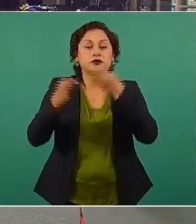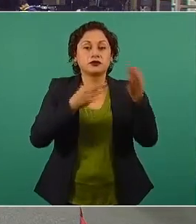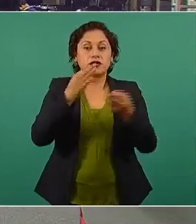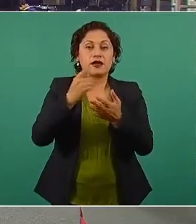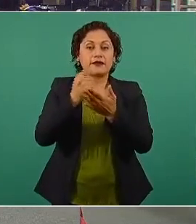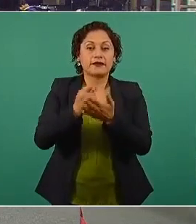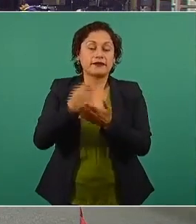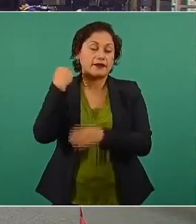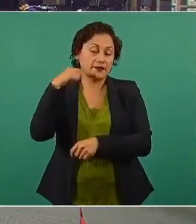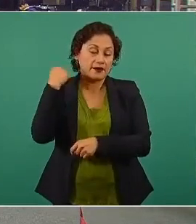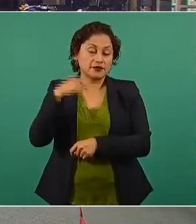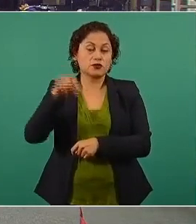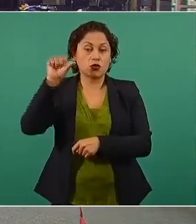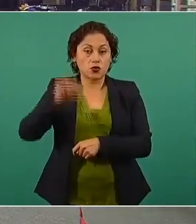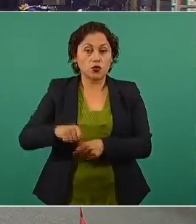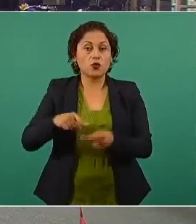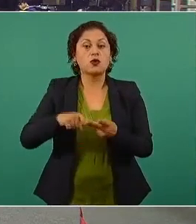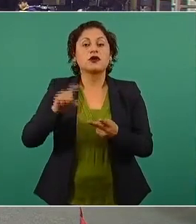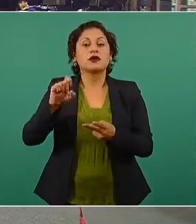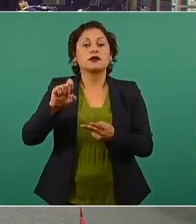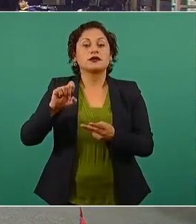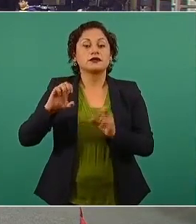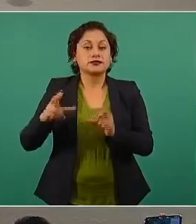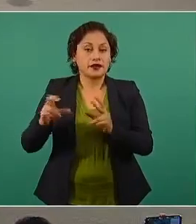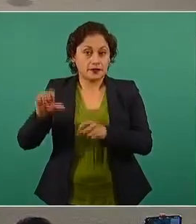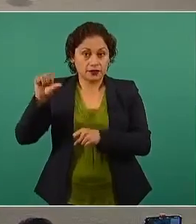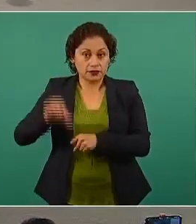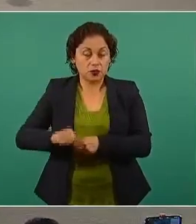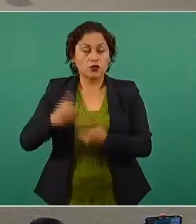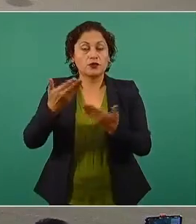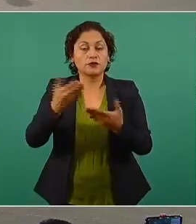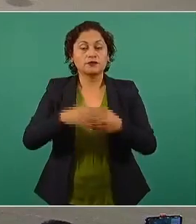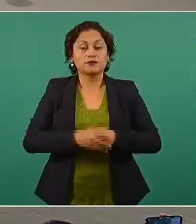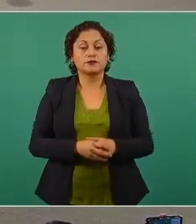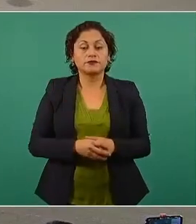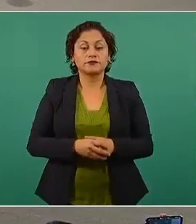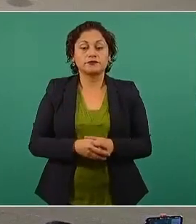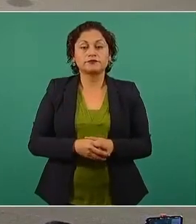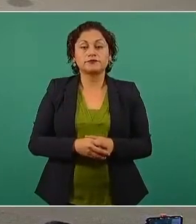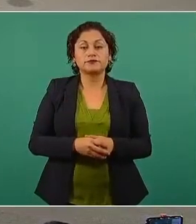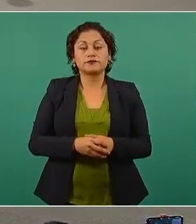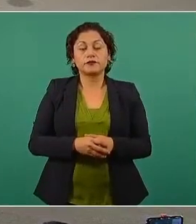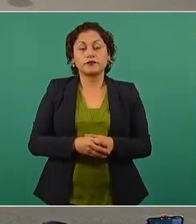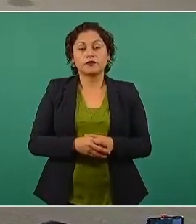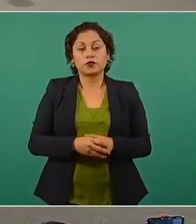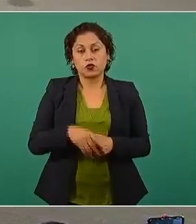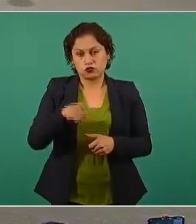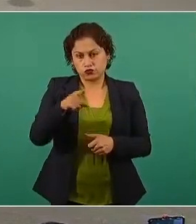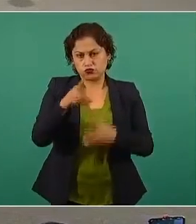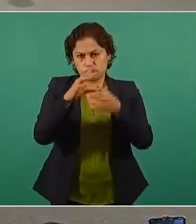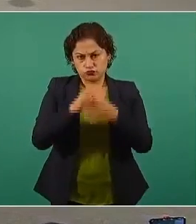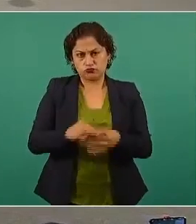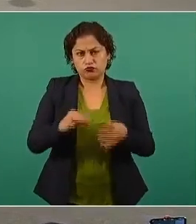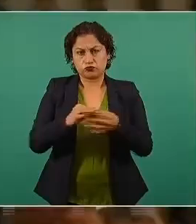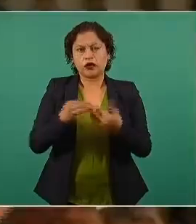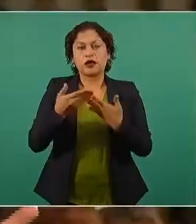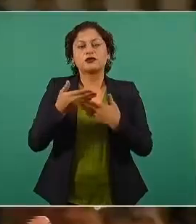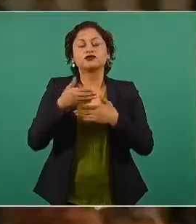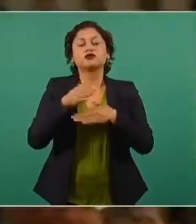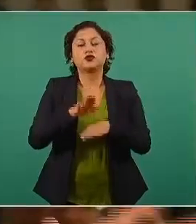Basta en la Ciudad de México, del Grupo Cantón, señor presidente. En el marco que estaba comentando usted de las